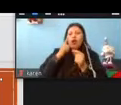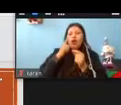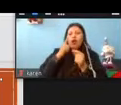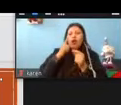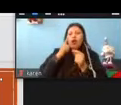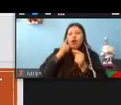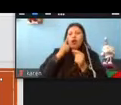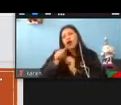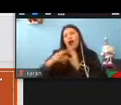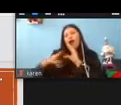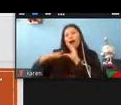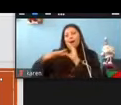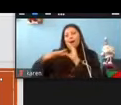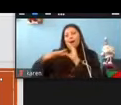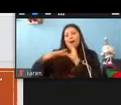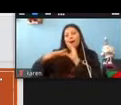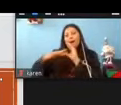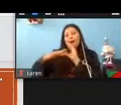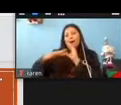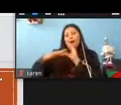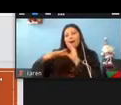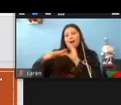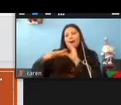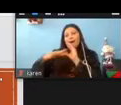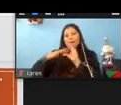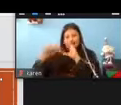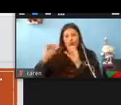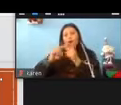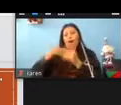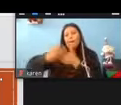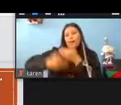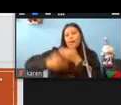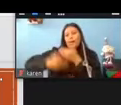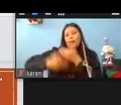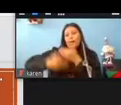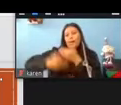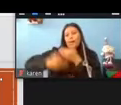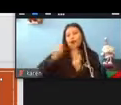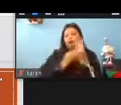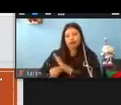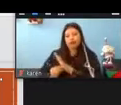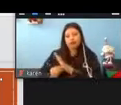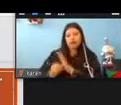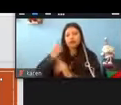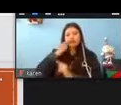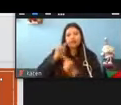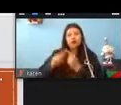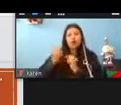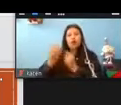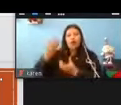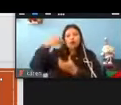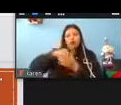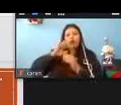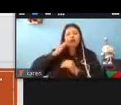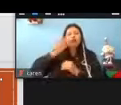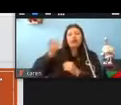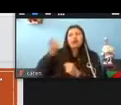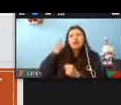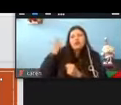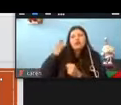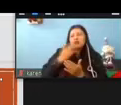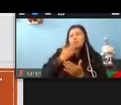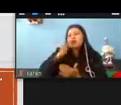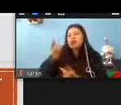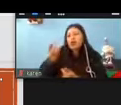ambientales o procesos históricos de discriminación que no se restringen al pasado reciente o